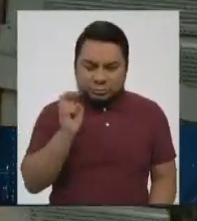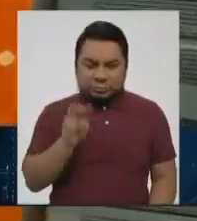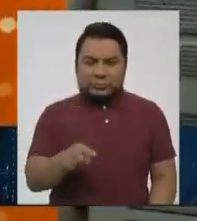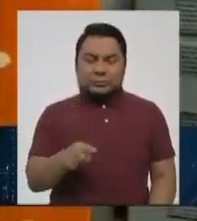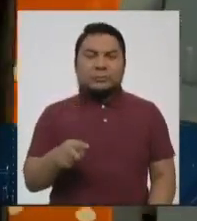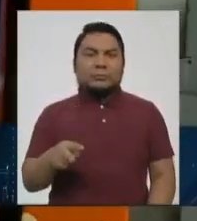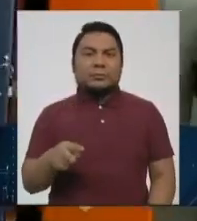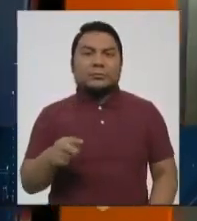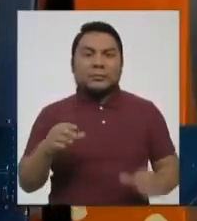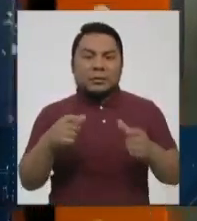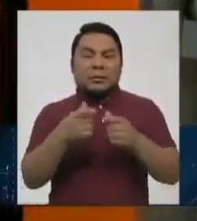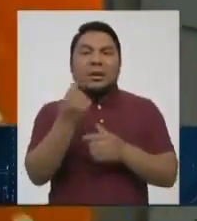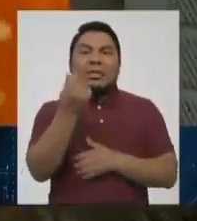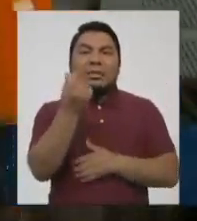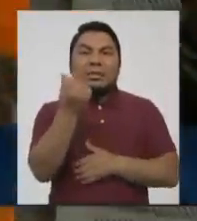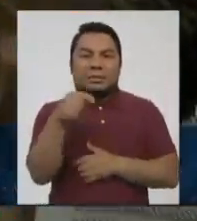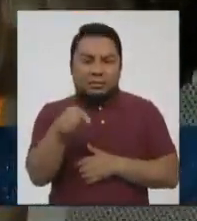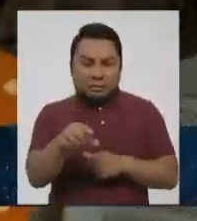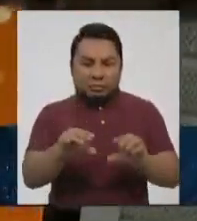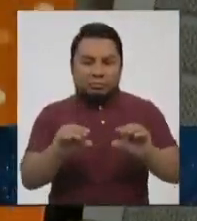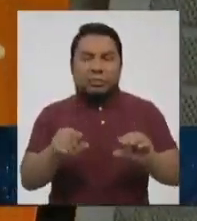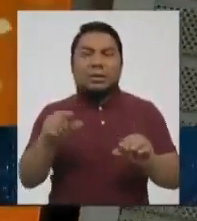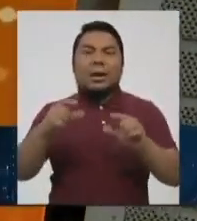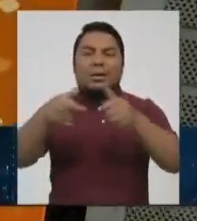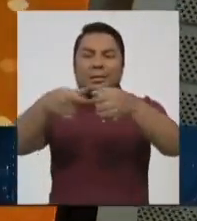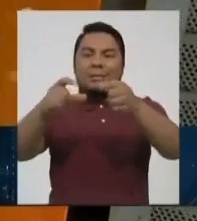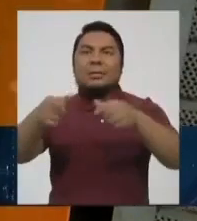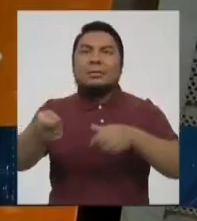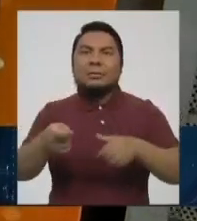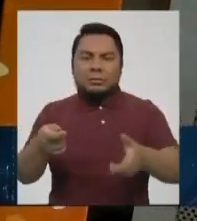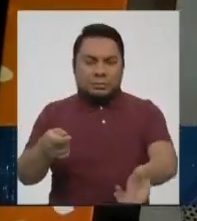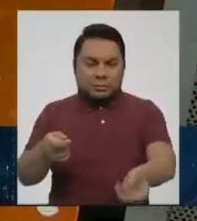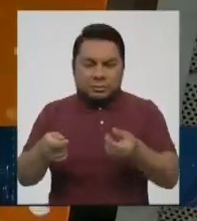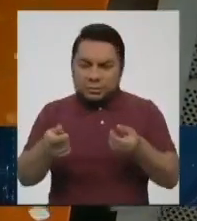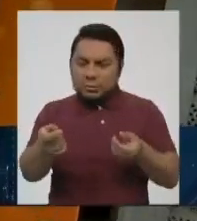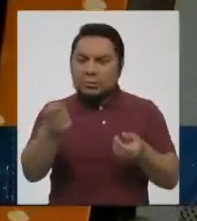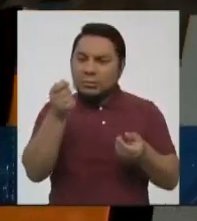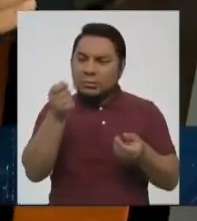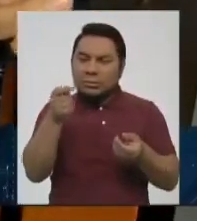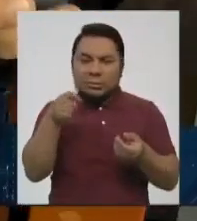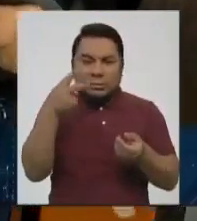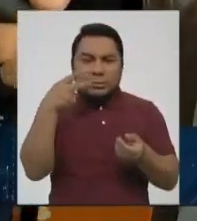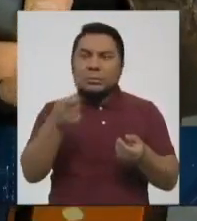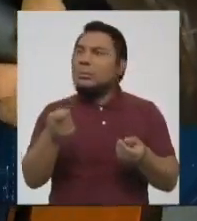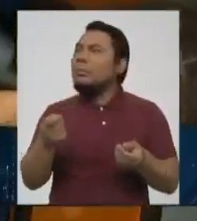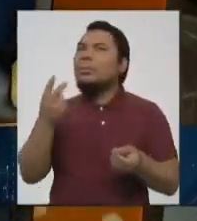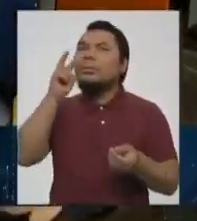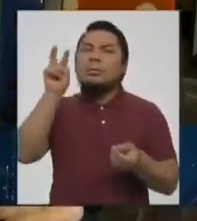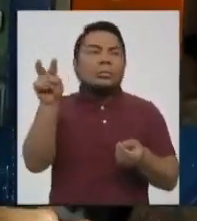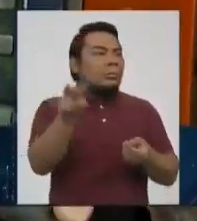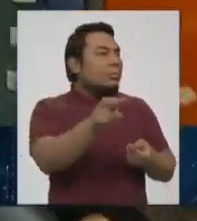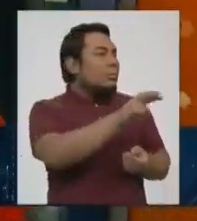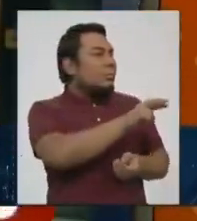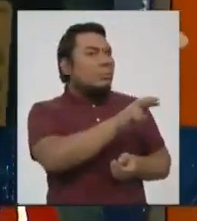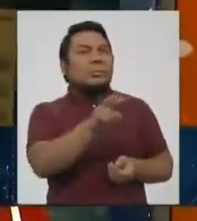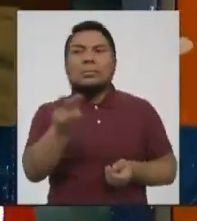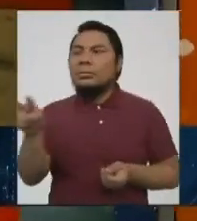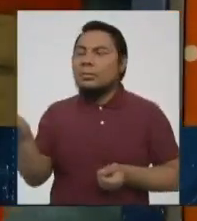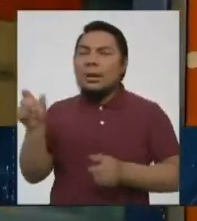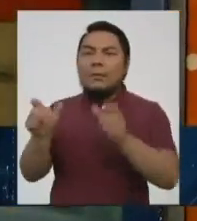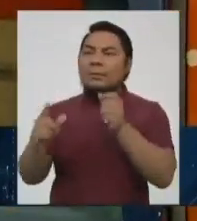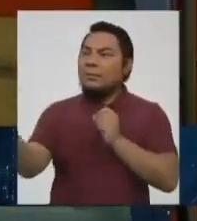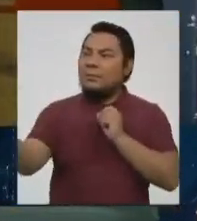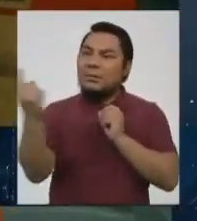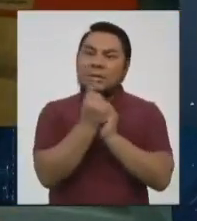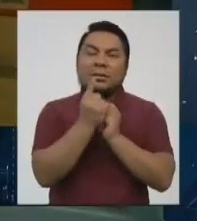hay un voucher. Y lo que yo hago es retiro el dinero, agarro el voucher, miro si hay alguien, o sea, si la persona que se olvidó va a